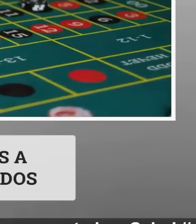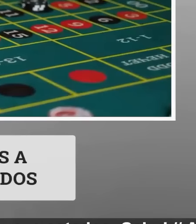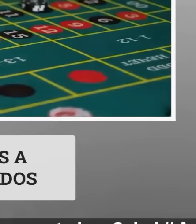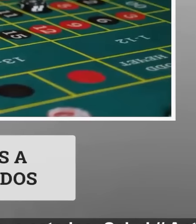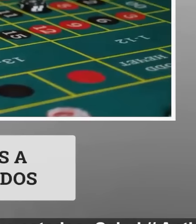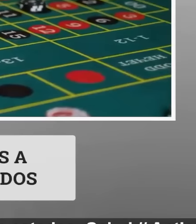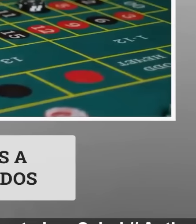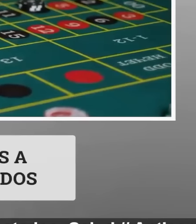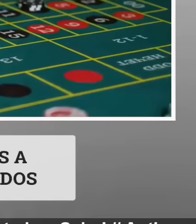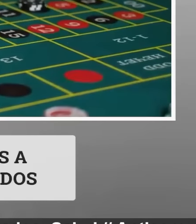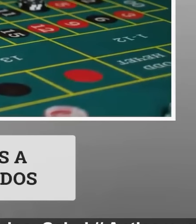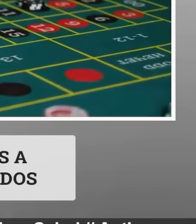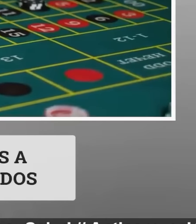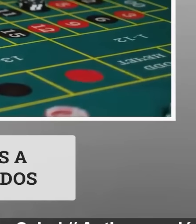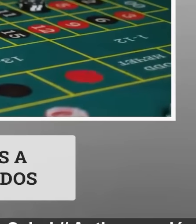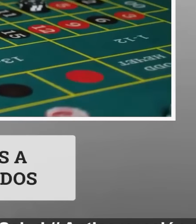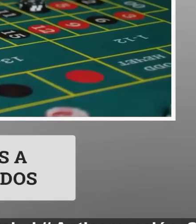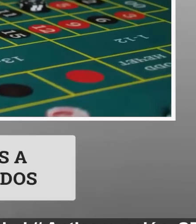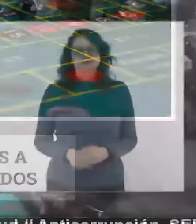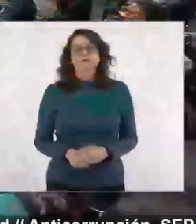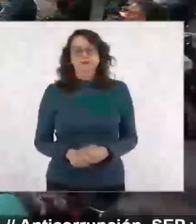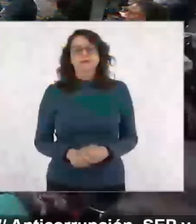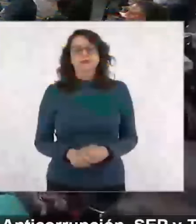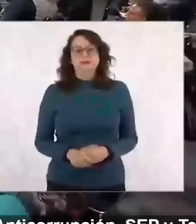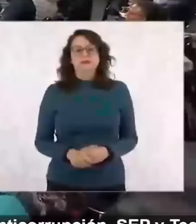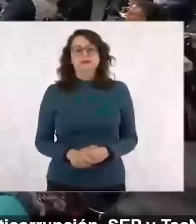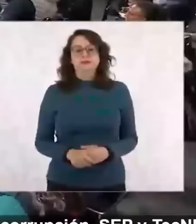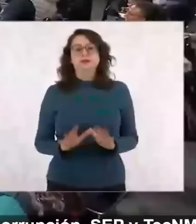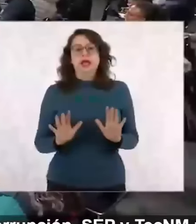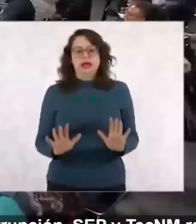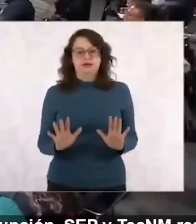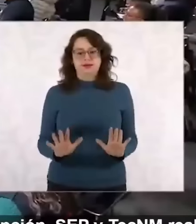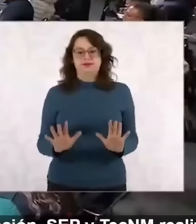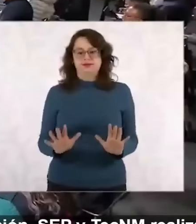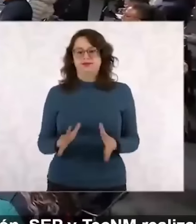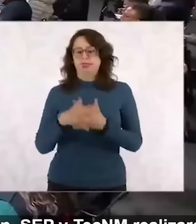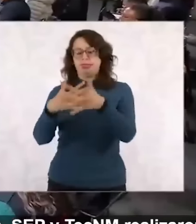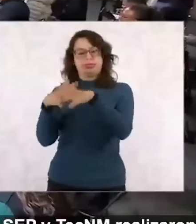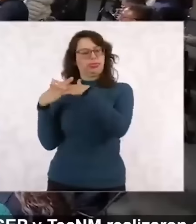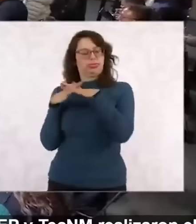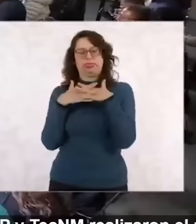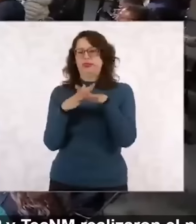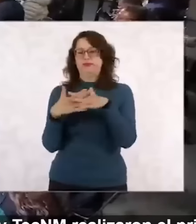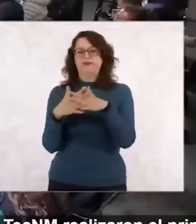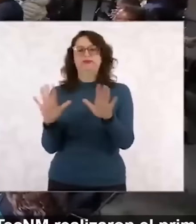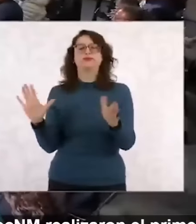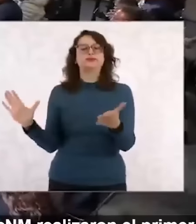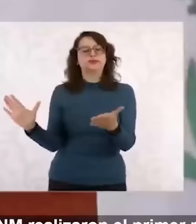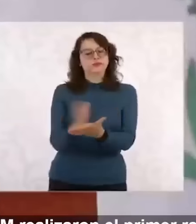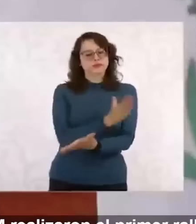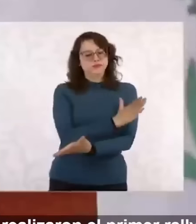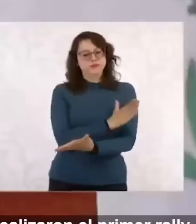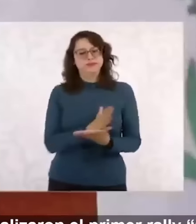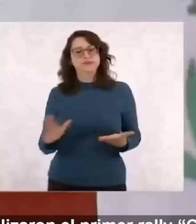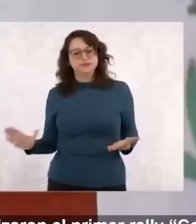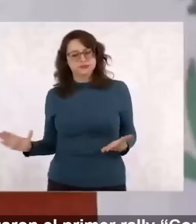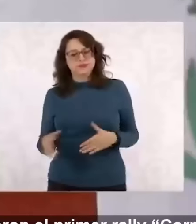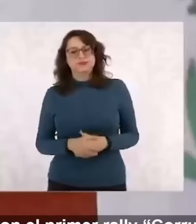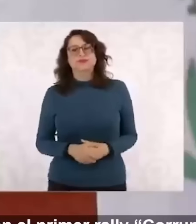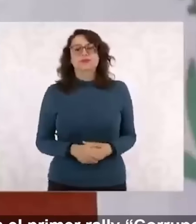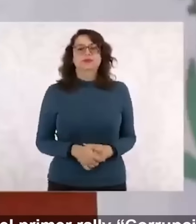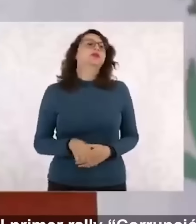permisos. Sí, vamos a ver. La respuesta, ¿no? Lo primero, este grupo